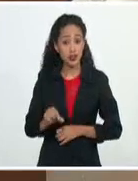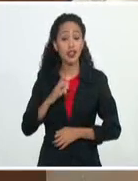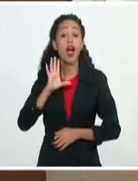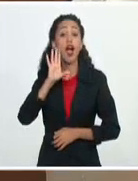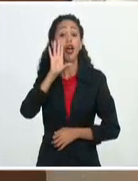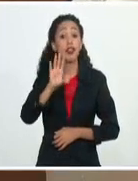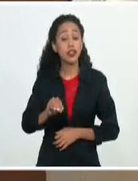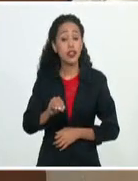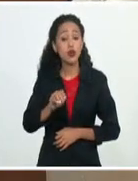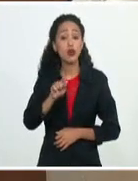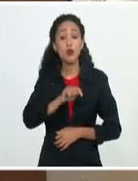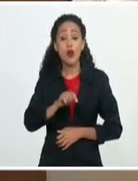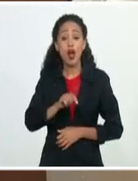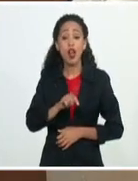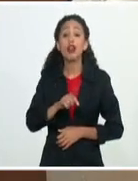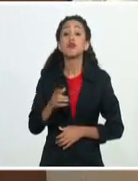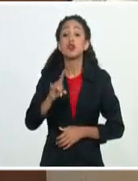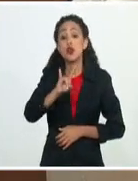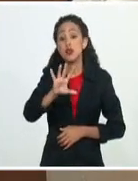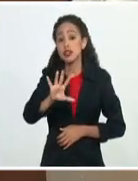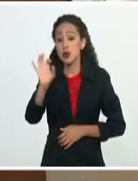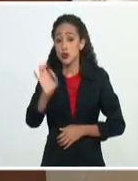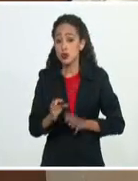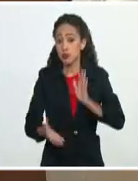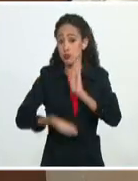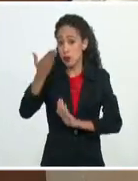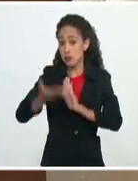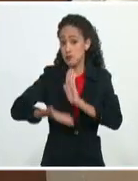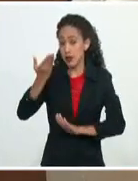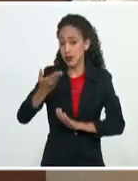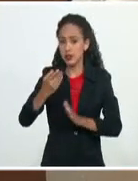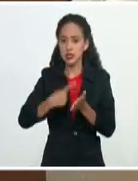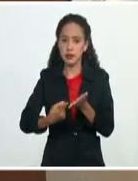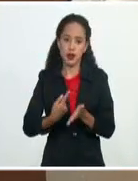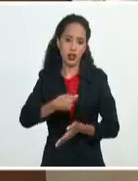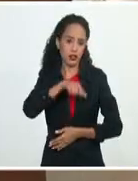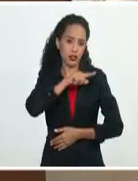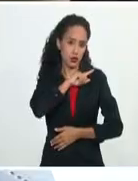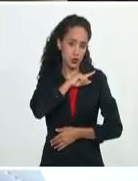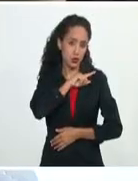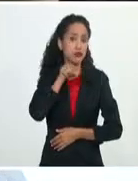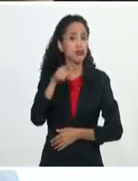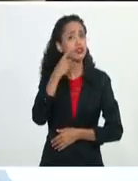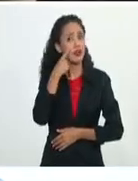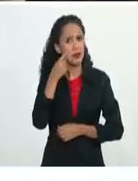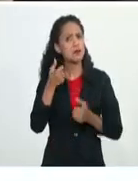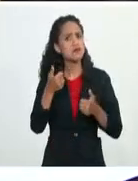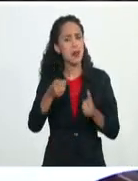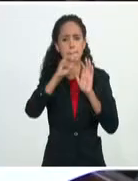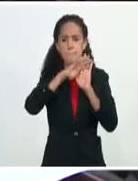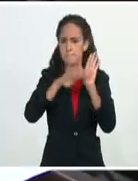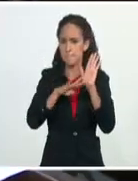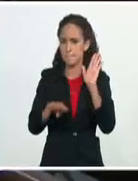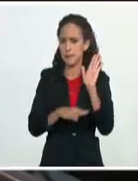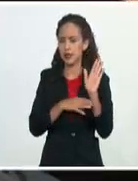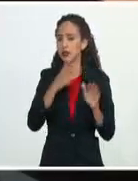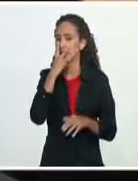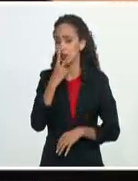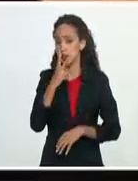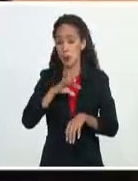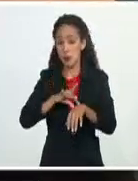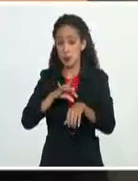se mantuvo en torno al 95% durante la semana anterior, lo que ratifica la efectividad de los protocolos médicos. No